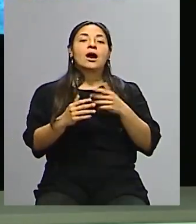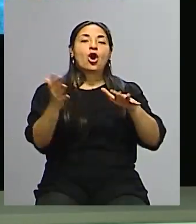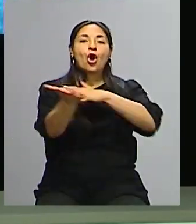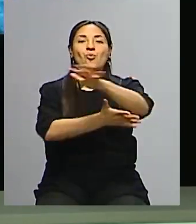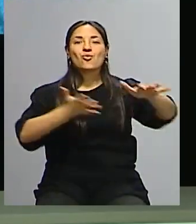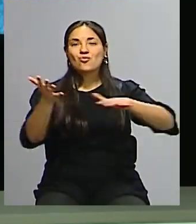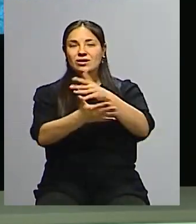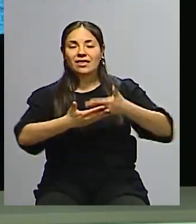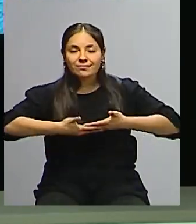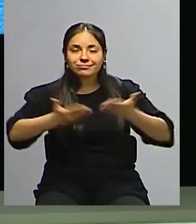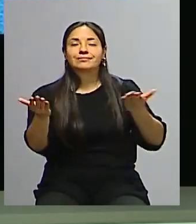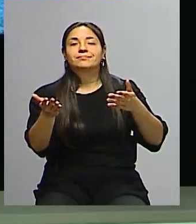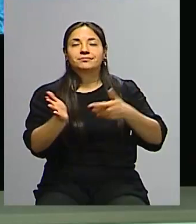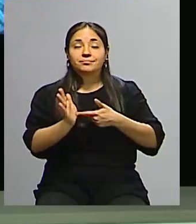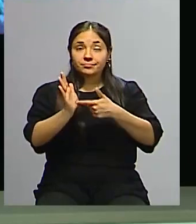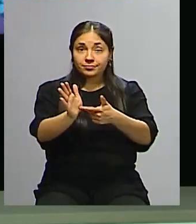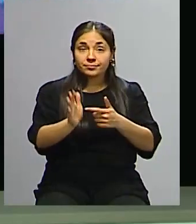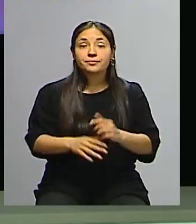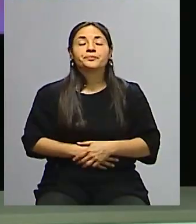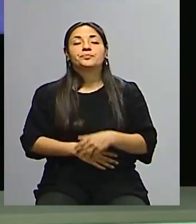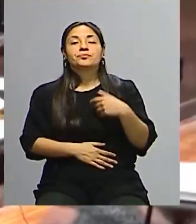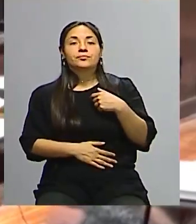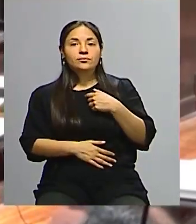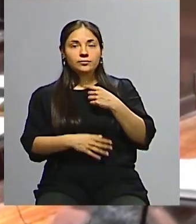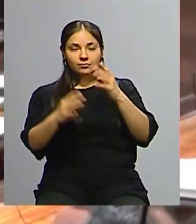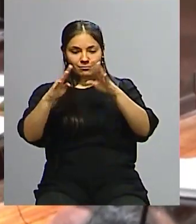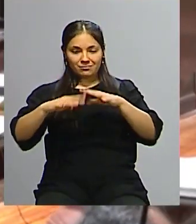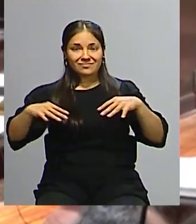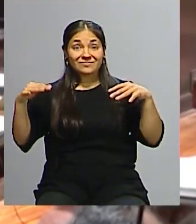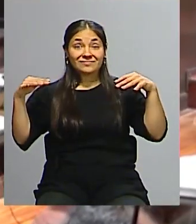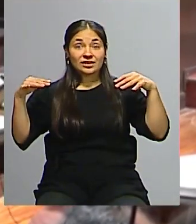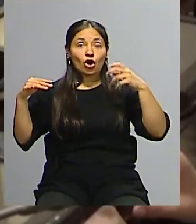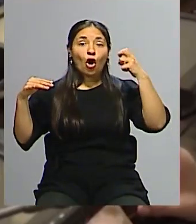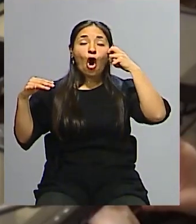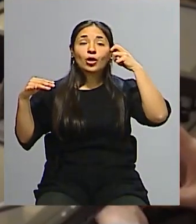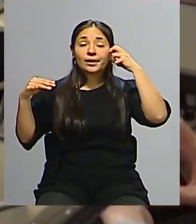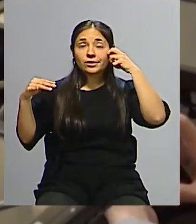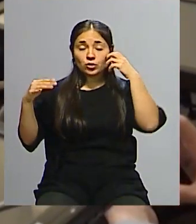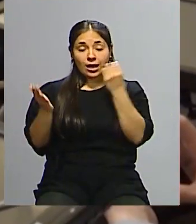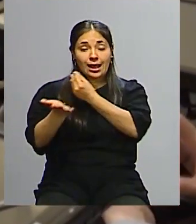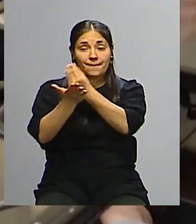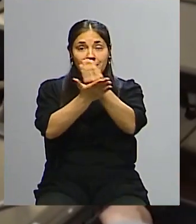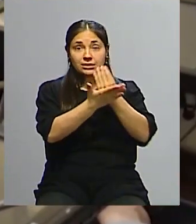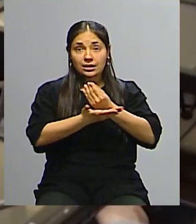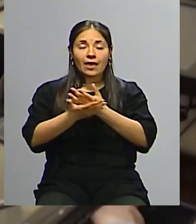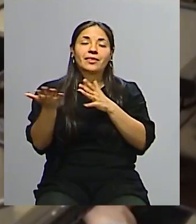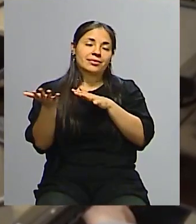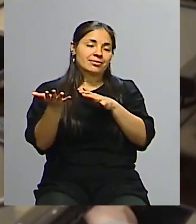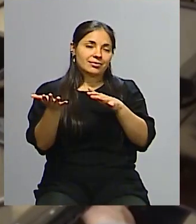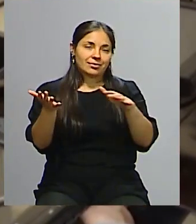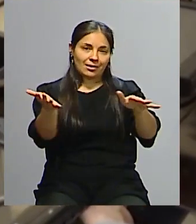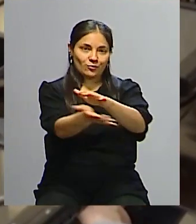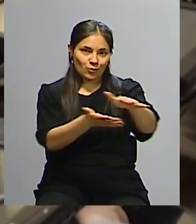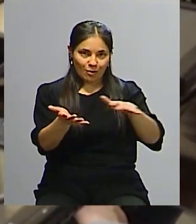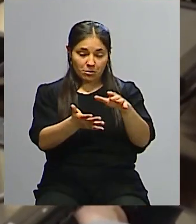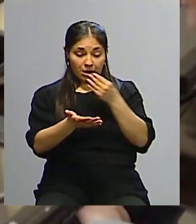comunidad, él habla de que en el recinto, en el Parlamento, en el Congreso, los representantes del pueblo tienen que